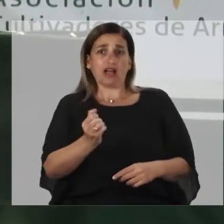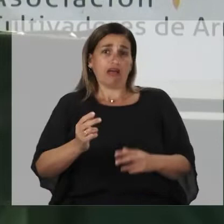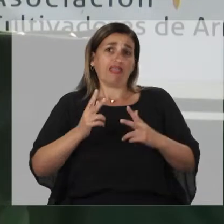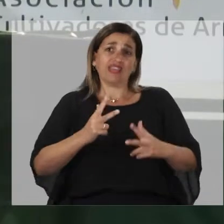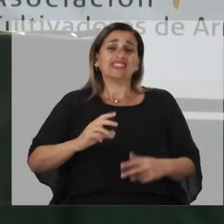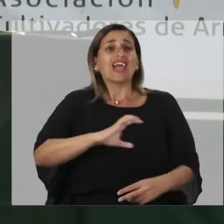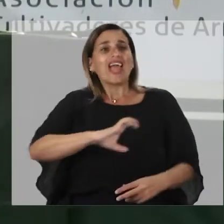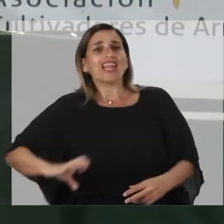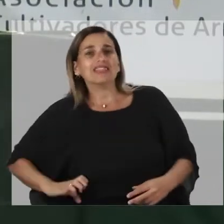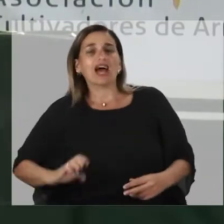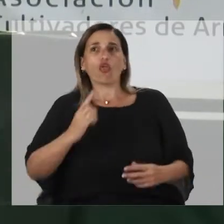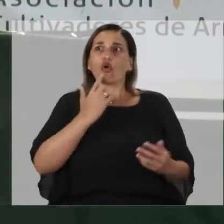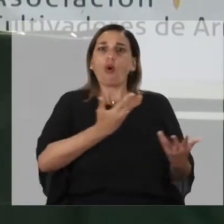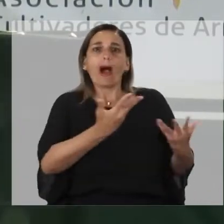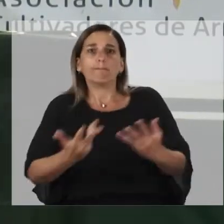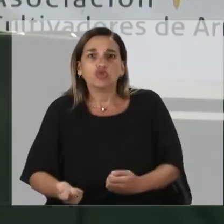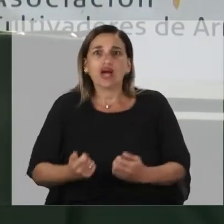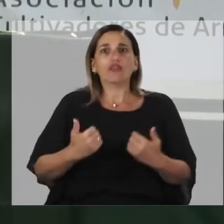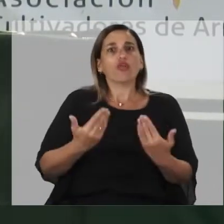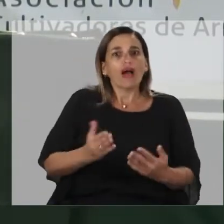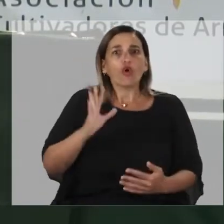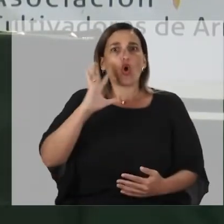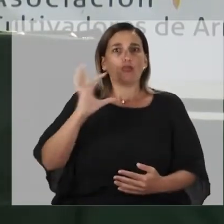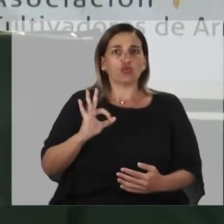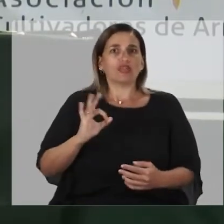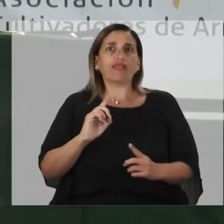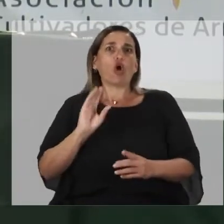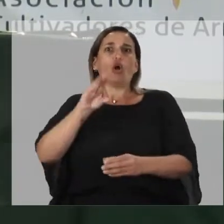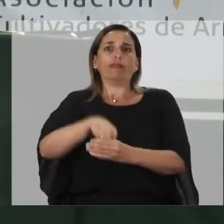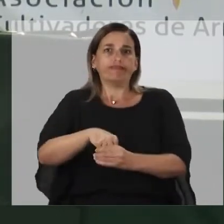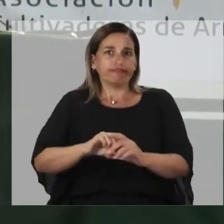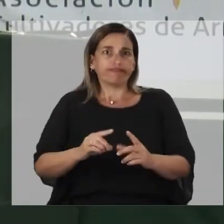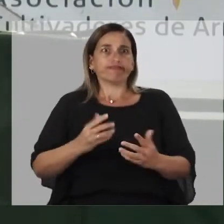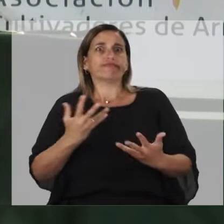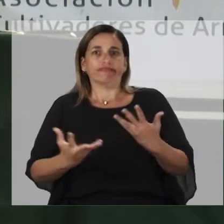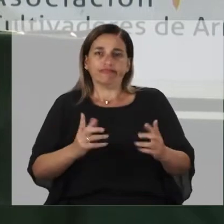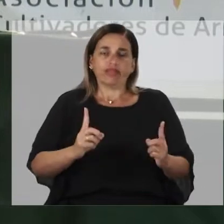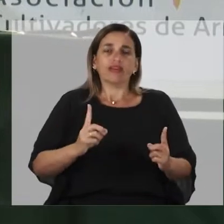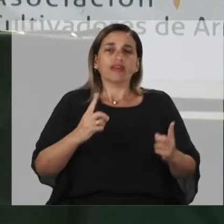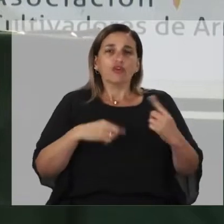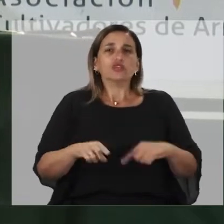es el Estado facilitando, el Estado ayudando, el Estado no molestando a veces,